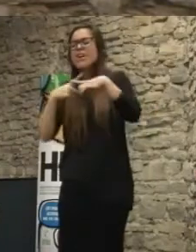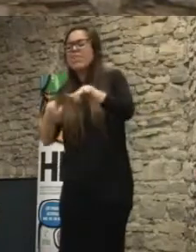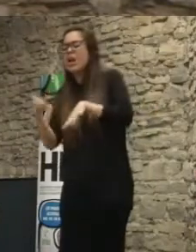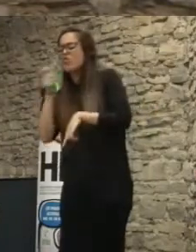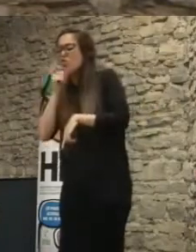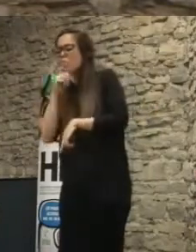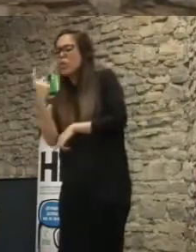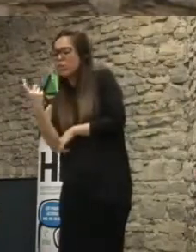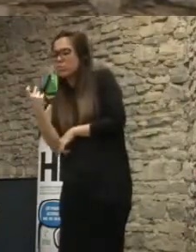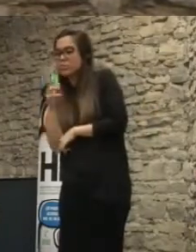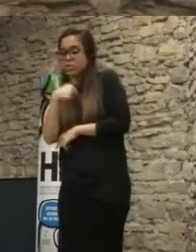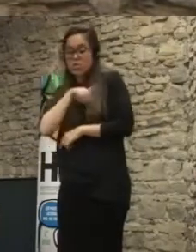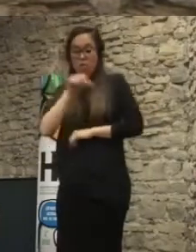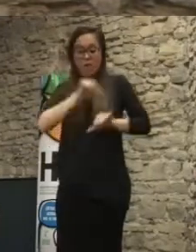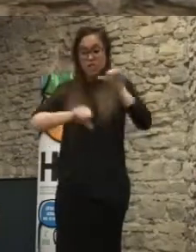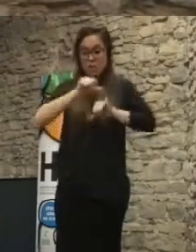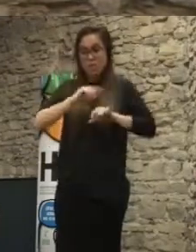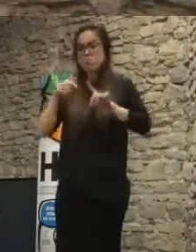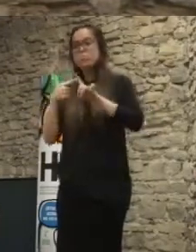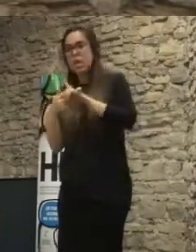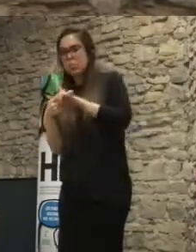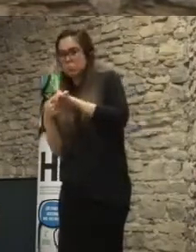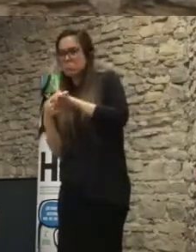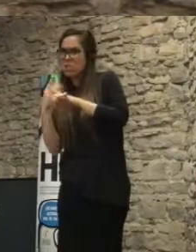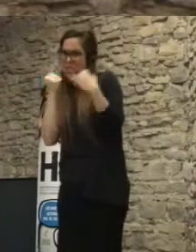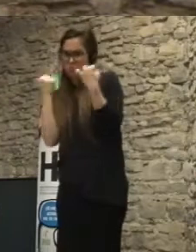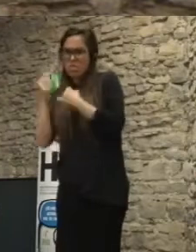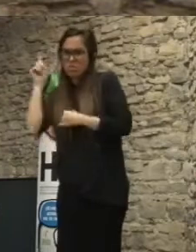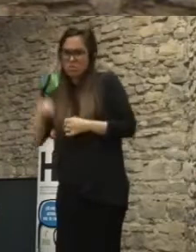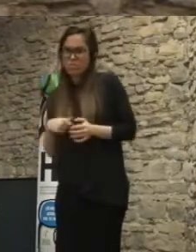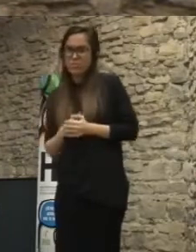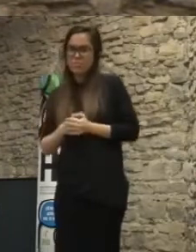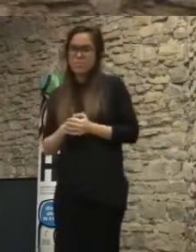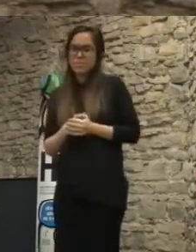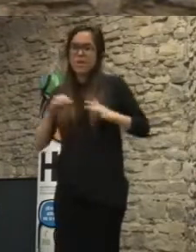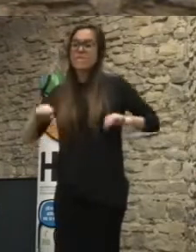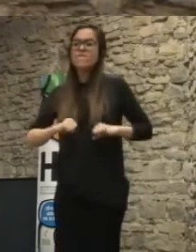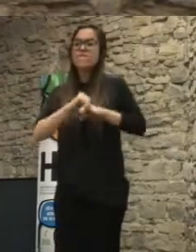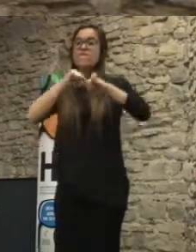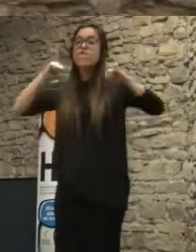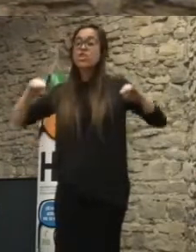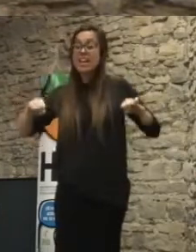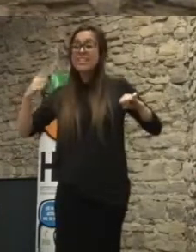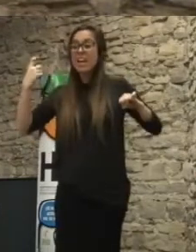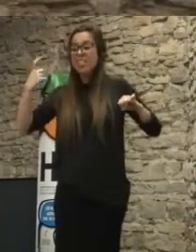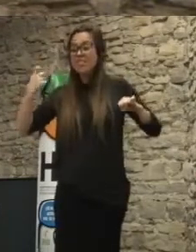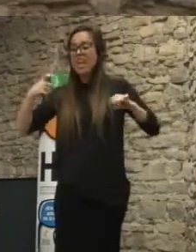mundo asociativo y que comparte el mundo institucional también, ¿no?, hacia fortalecernos en lo